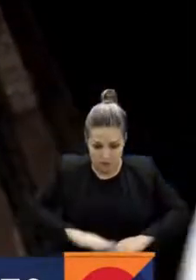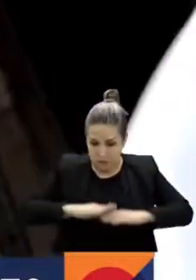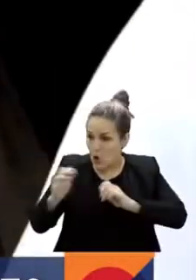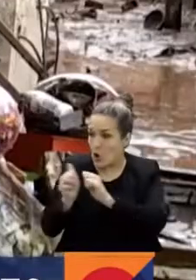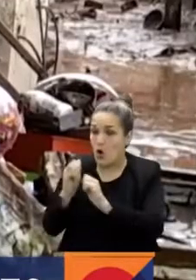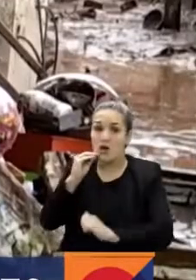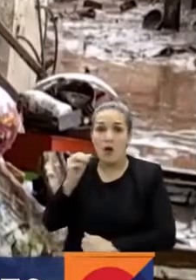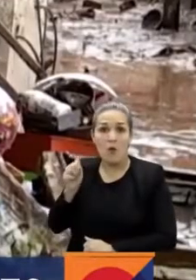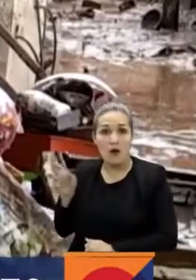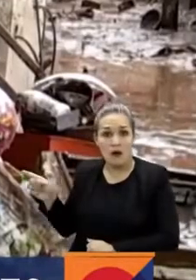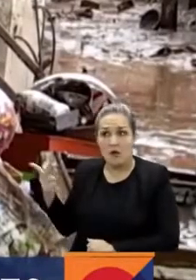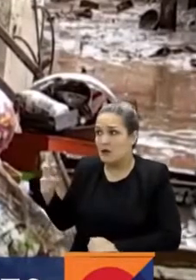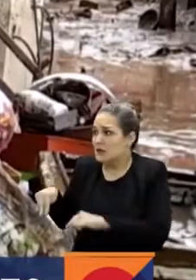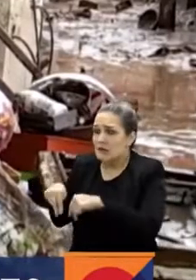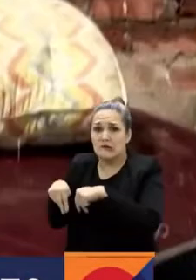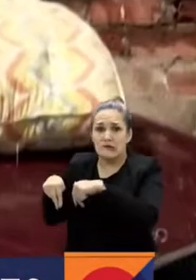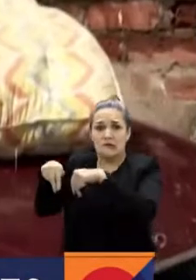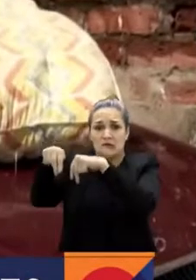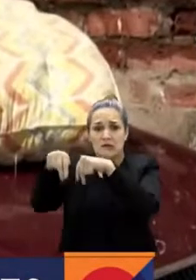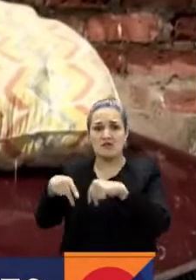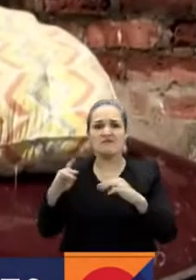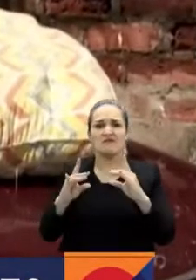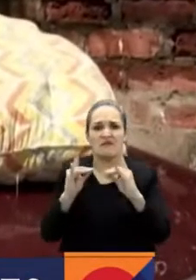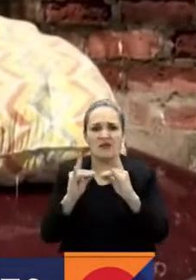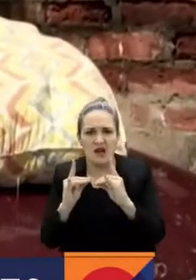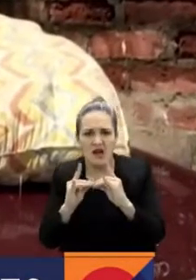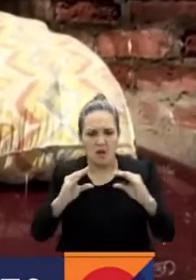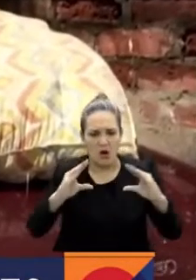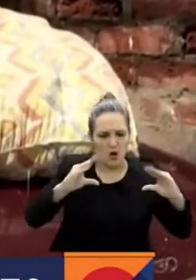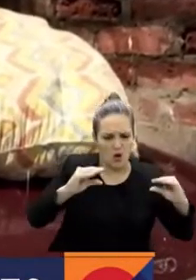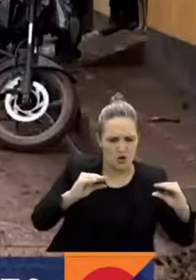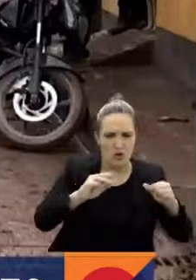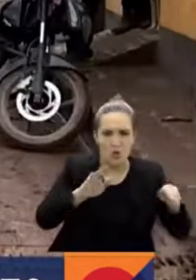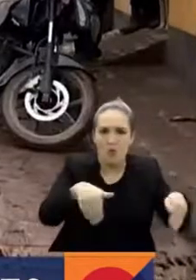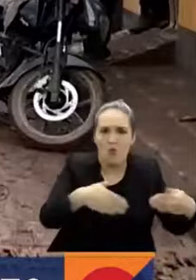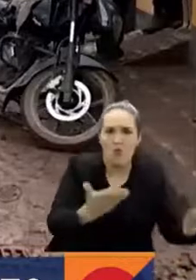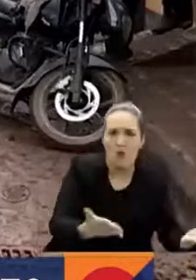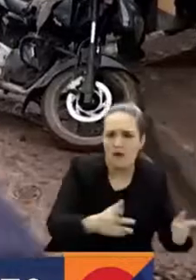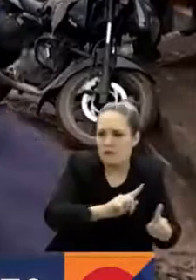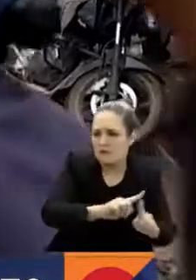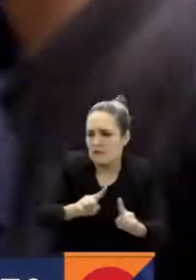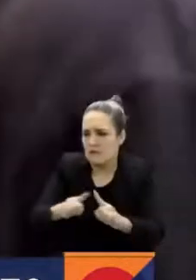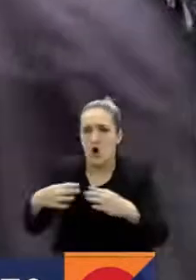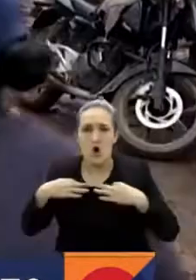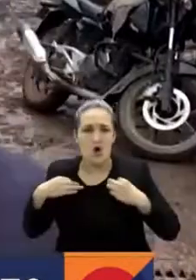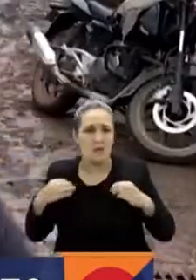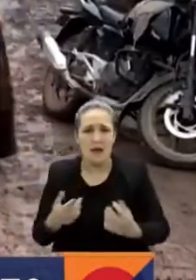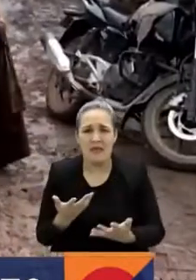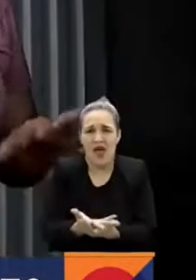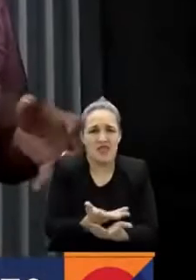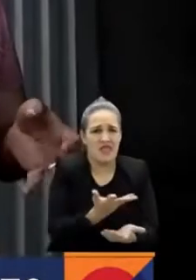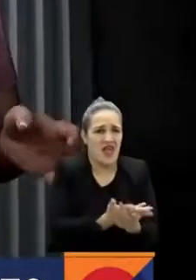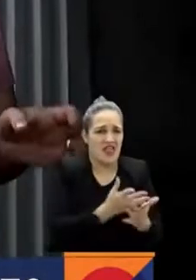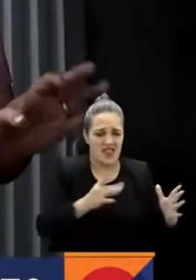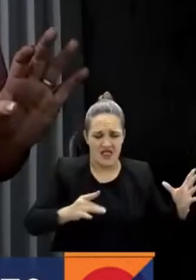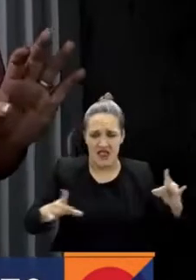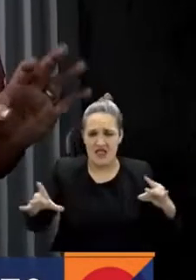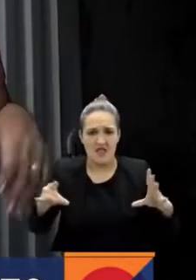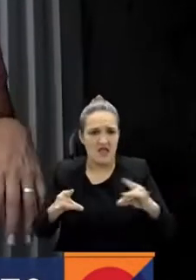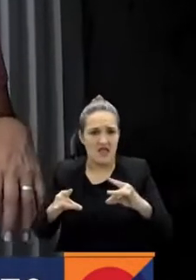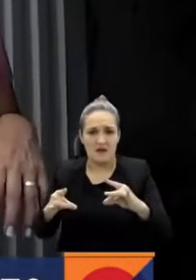paredes. Muebles, enseres, camas, colchones, ropa y demás bienes quedaron empapados en lodo. Ya